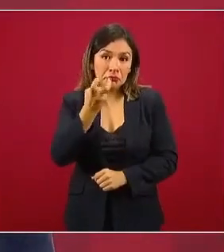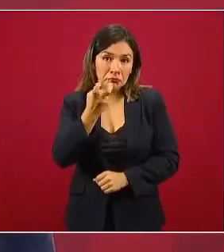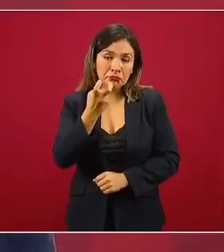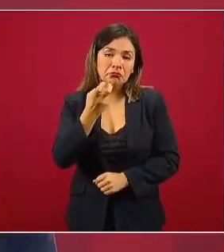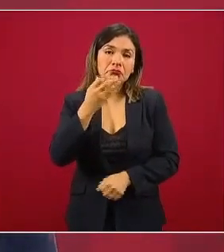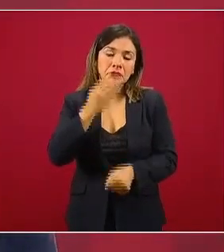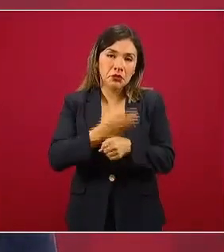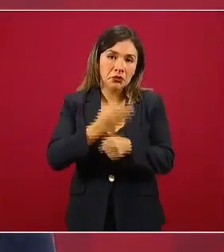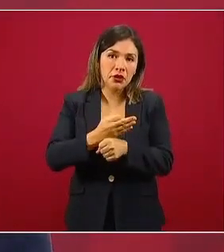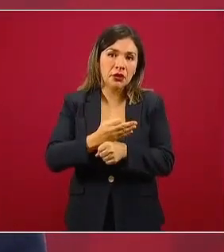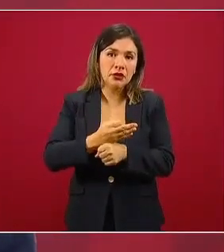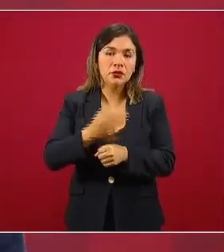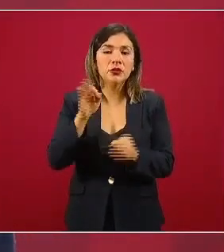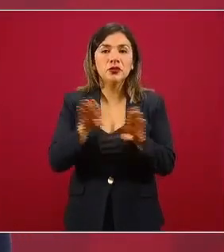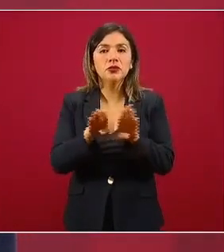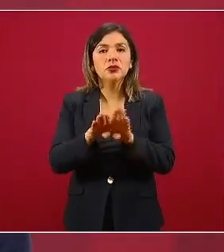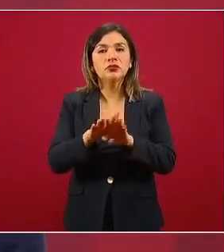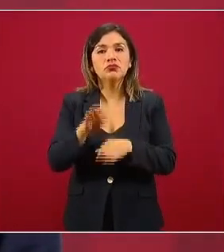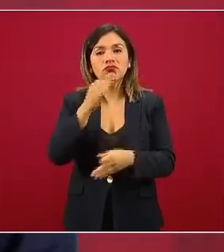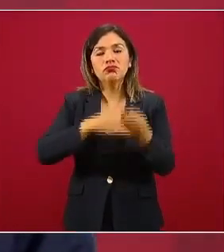esta